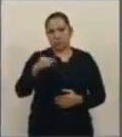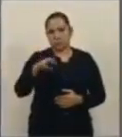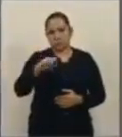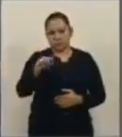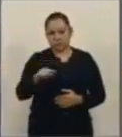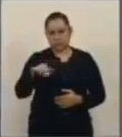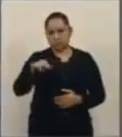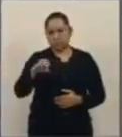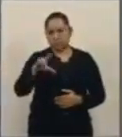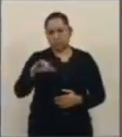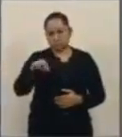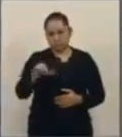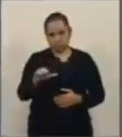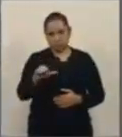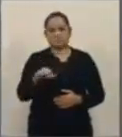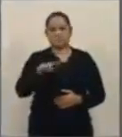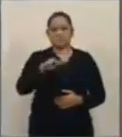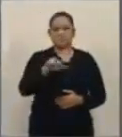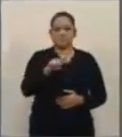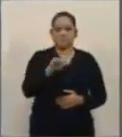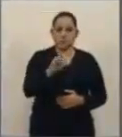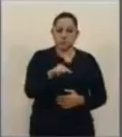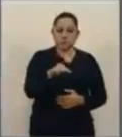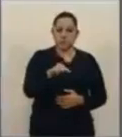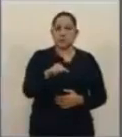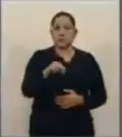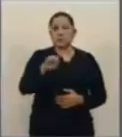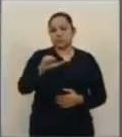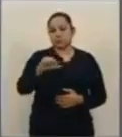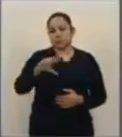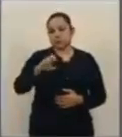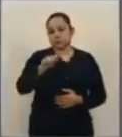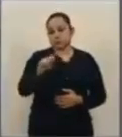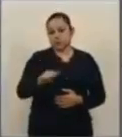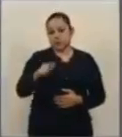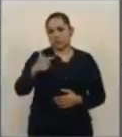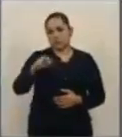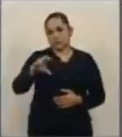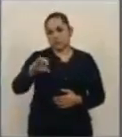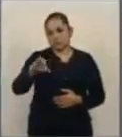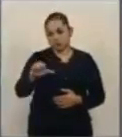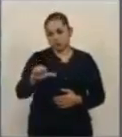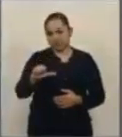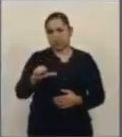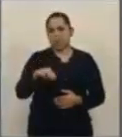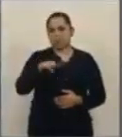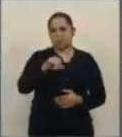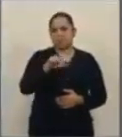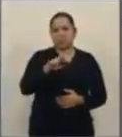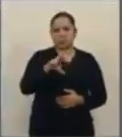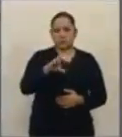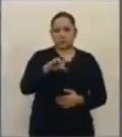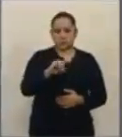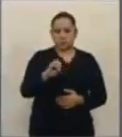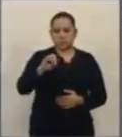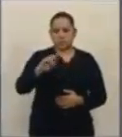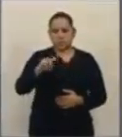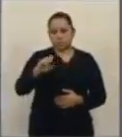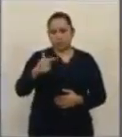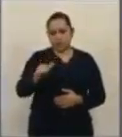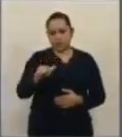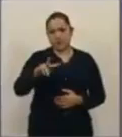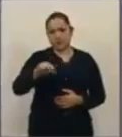Molina, presente. Martín Quexemaní Sánchez García, presente. Mauricio Ortega